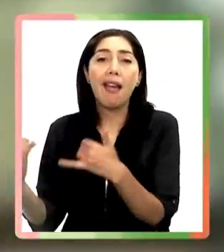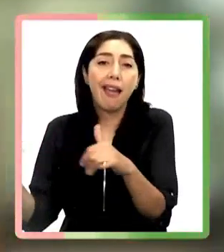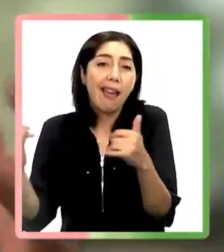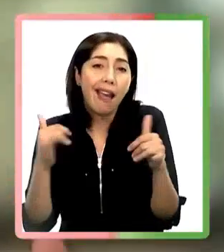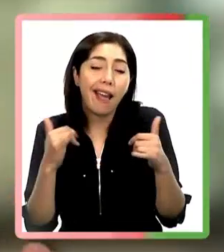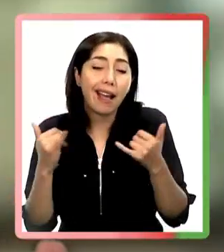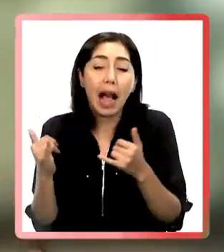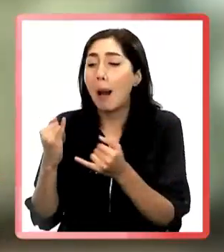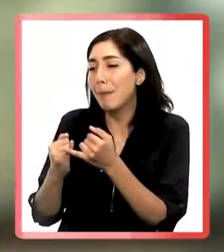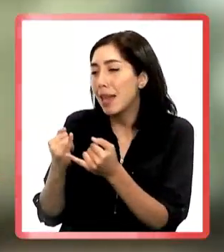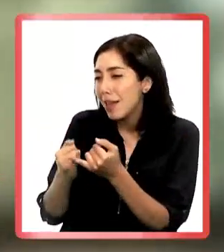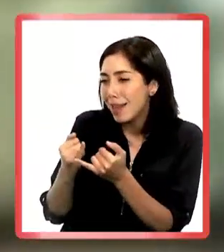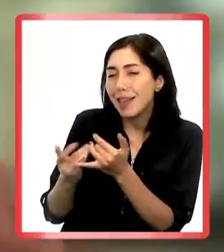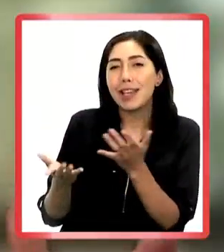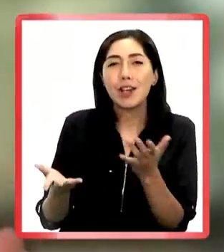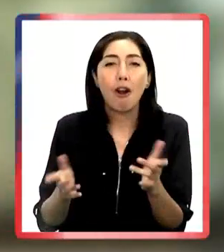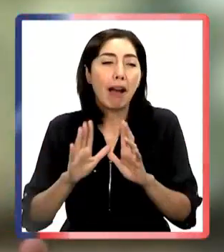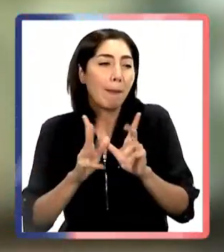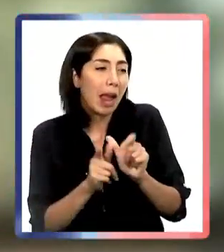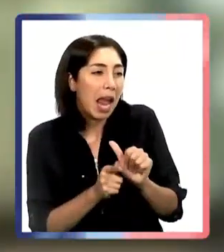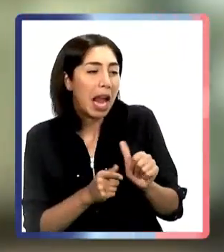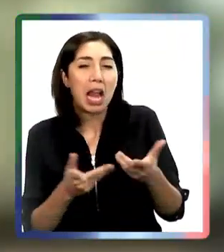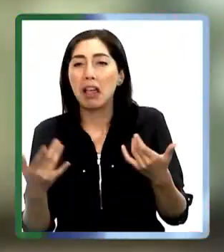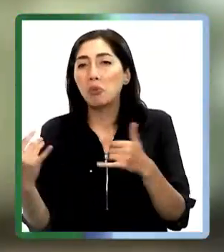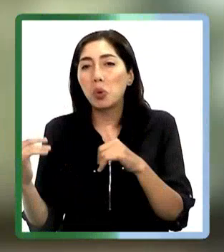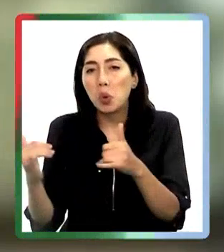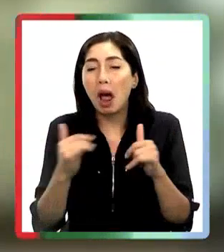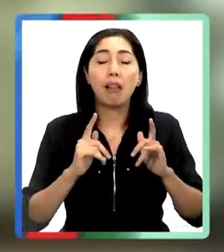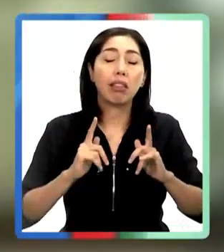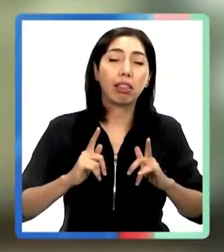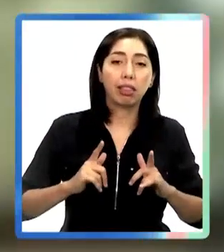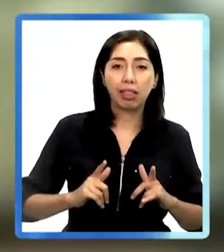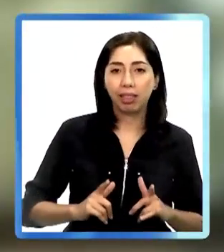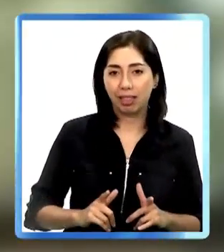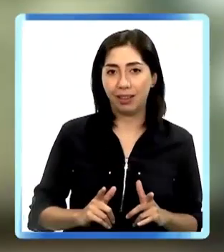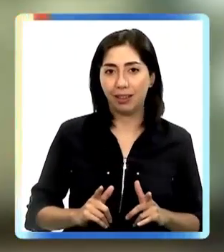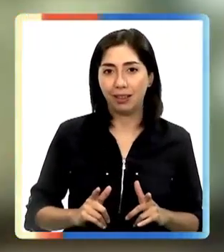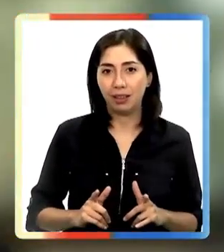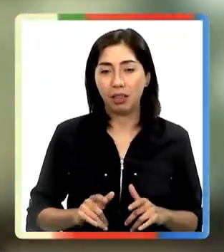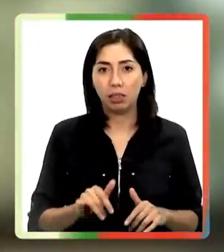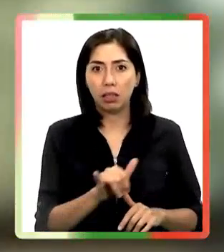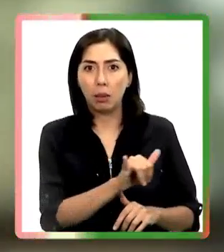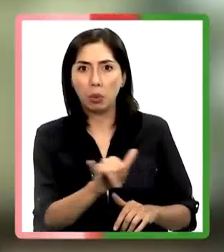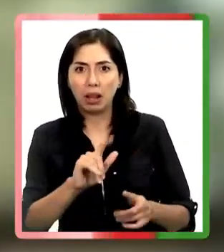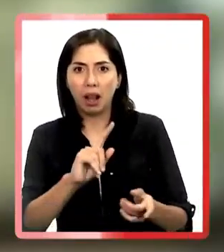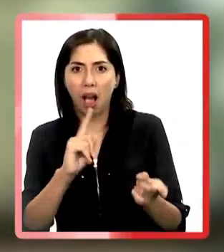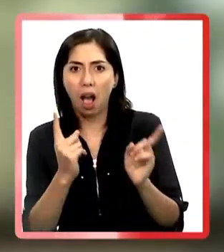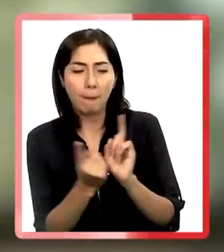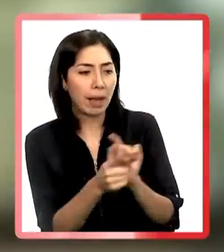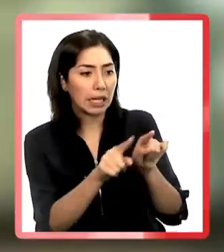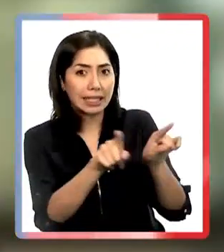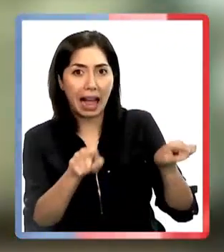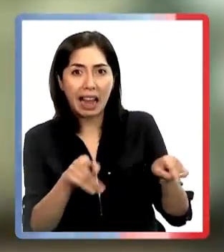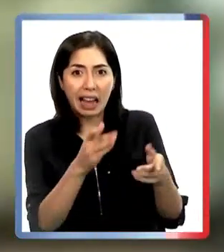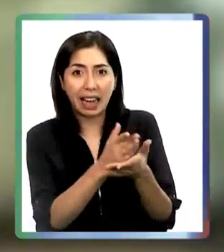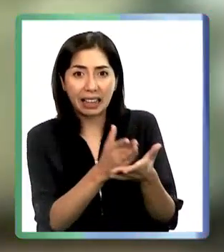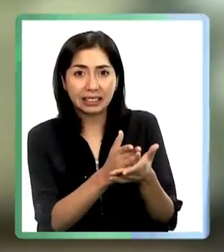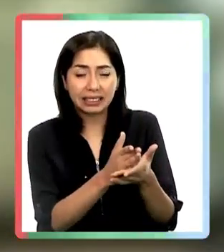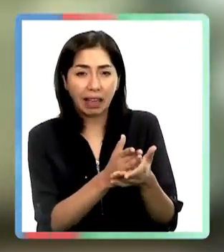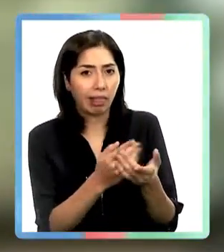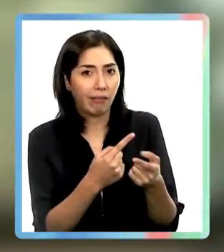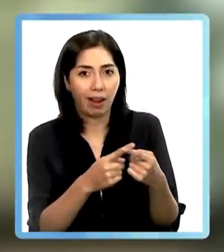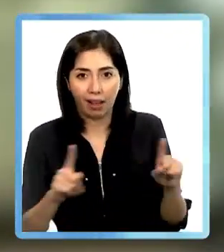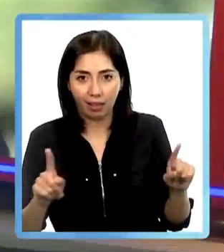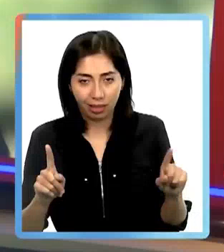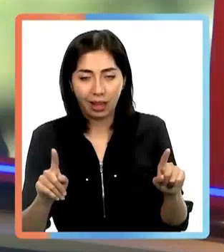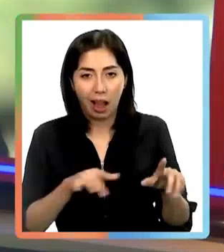¿cierto? Aparte de jugar, salir con amigos, estar con la familia, al ritmo que implica la sala de clase y las